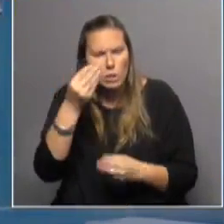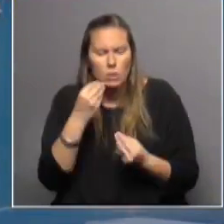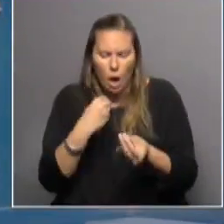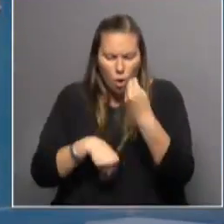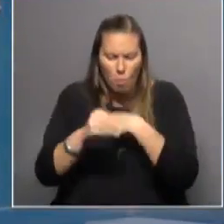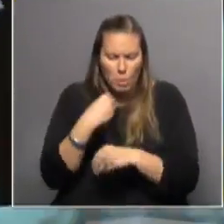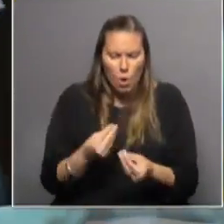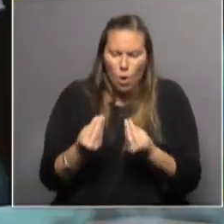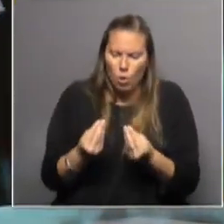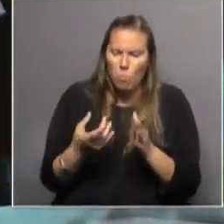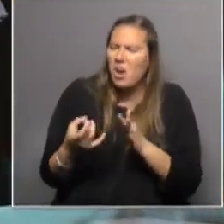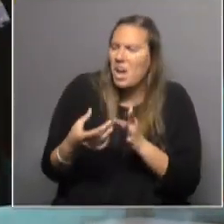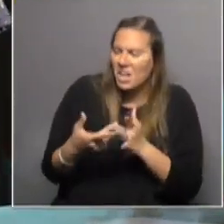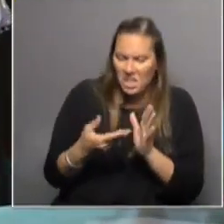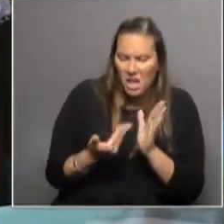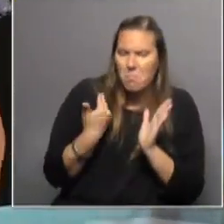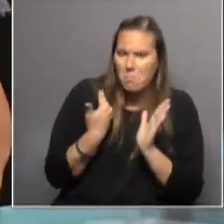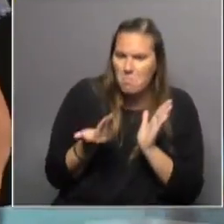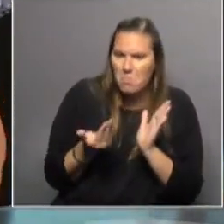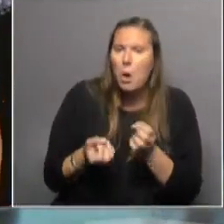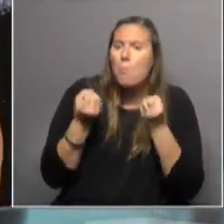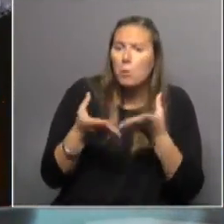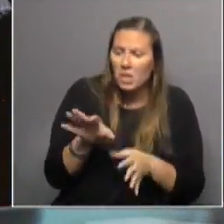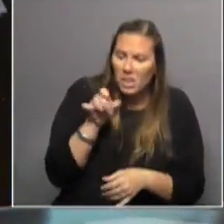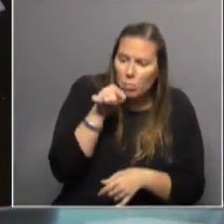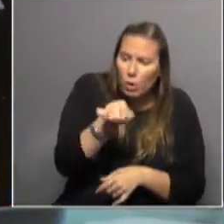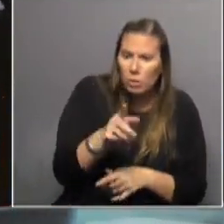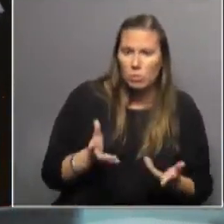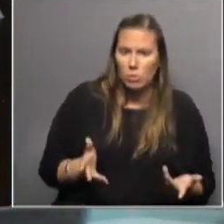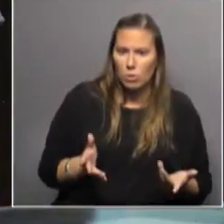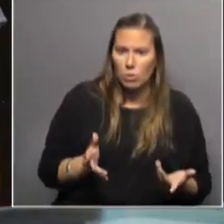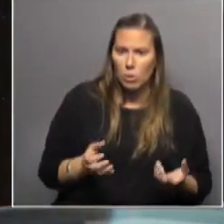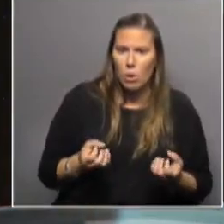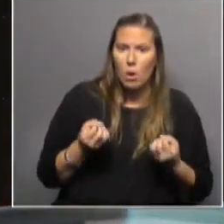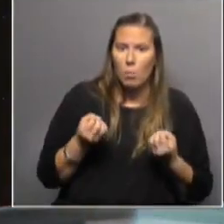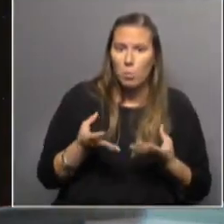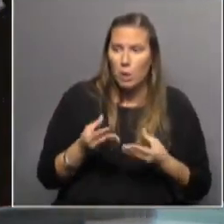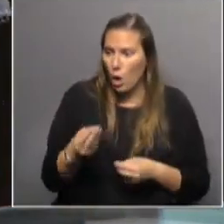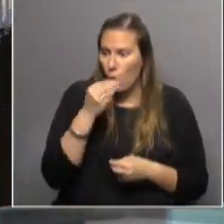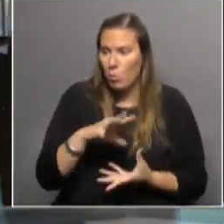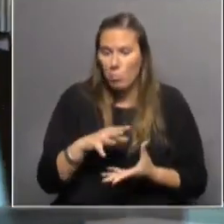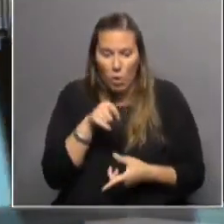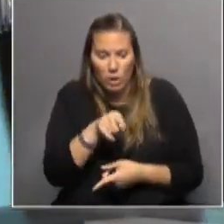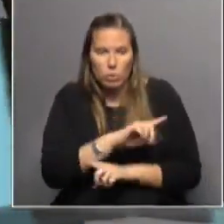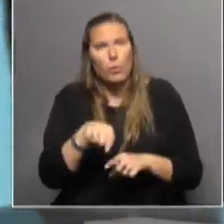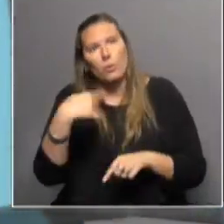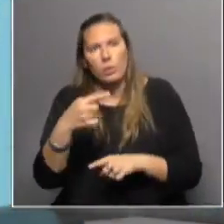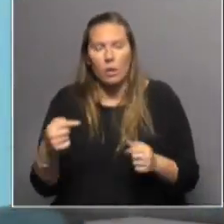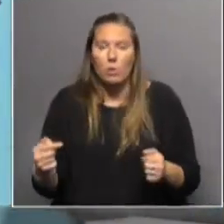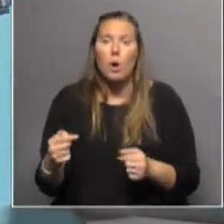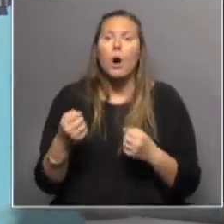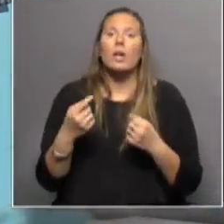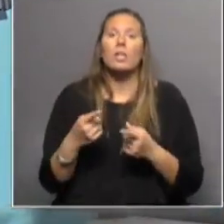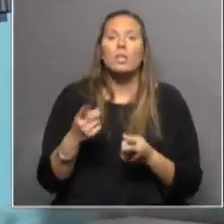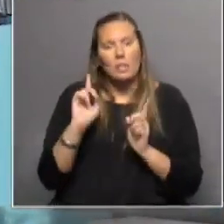alimentamos qué comemos por qué comemos lo que llevamos a la mesa y dar